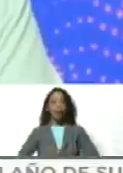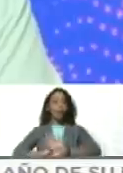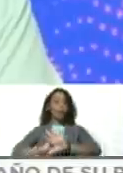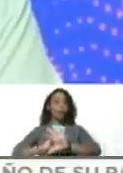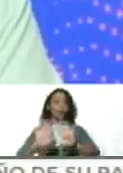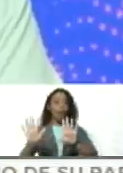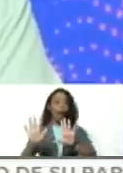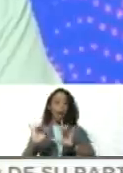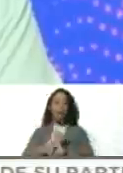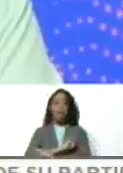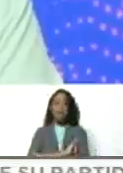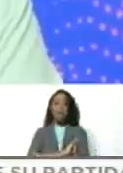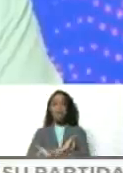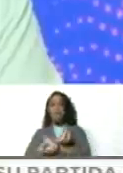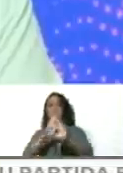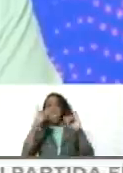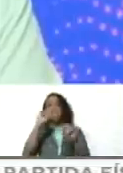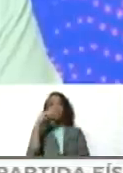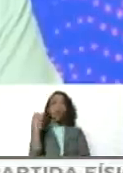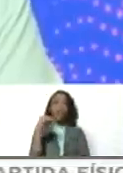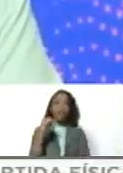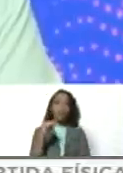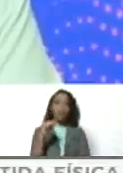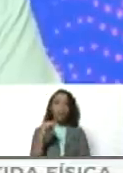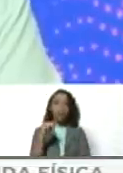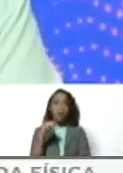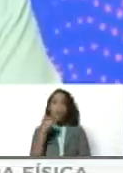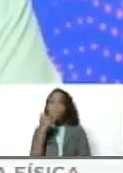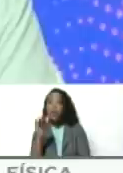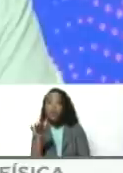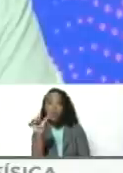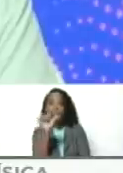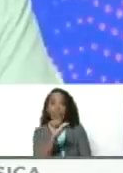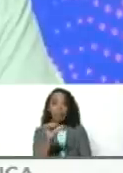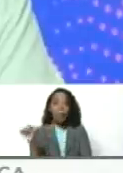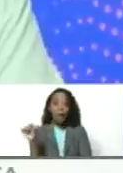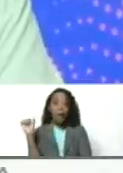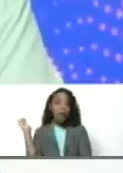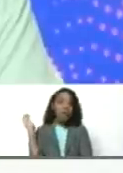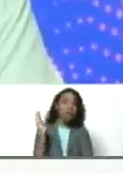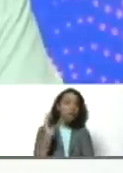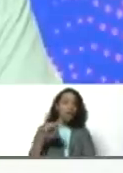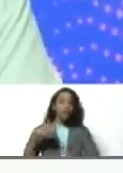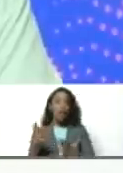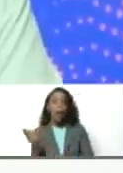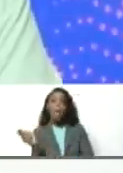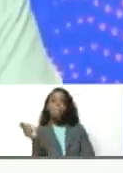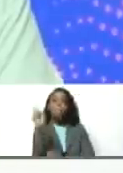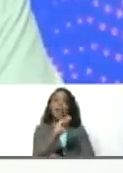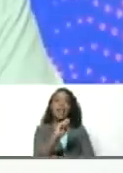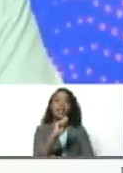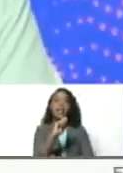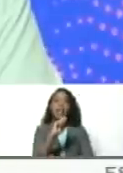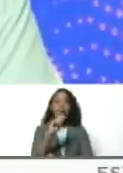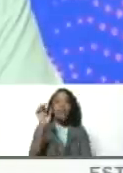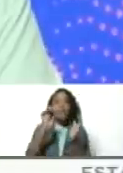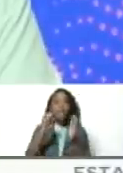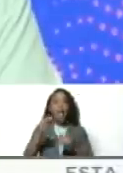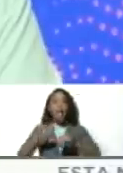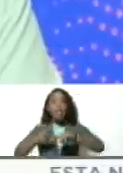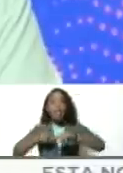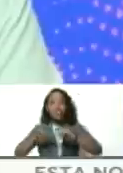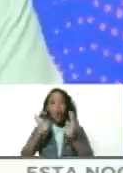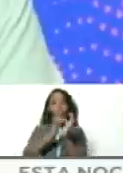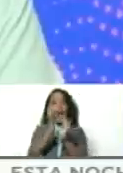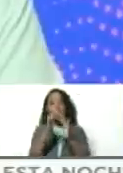va noviembre. Y esta semana que viene llega el mes del Niño Jesús. ¿Ya